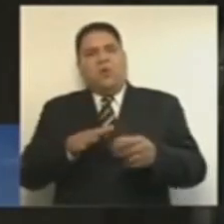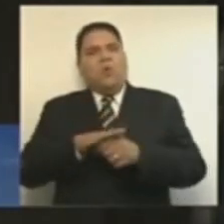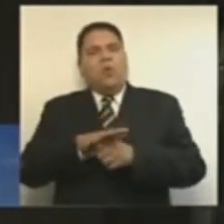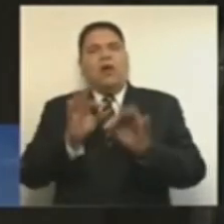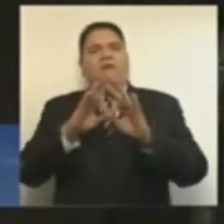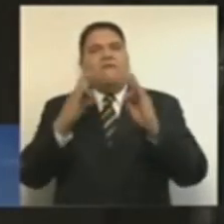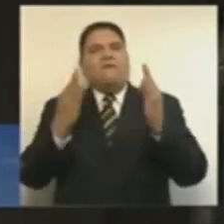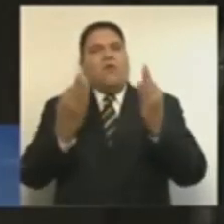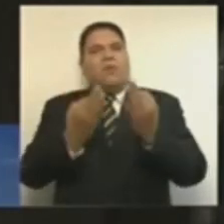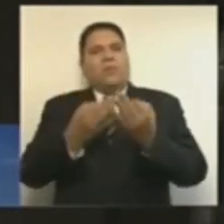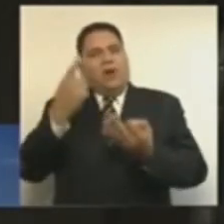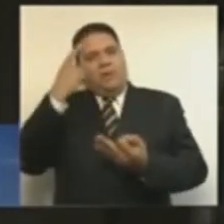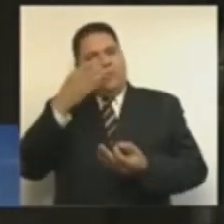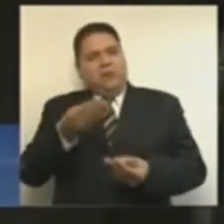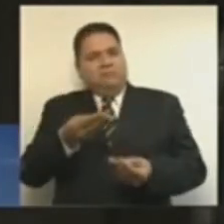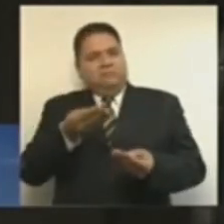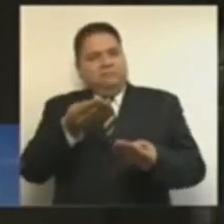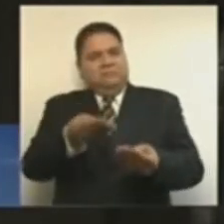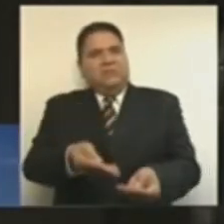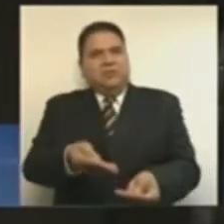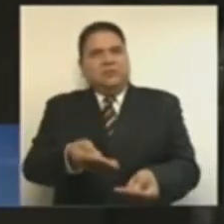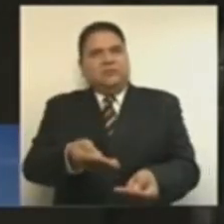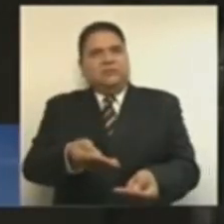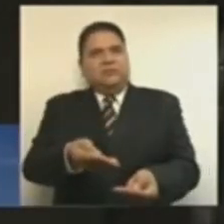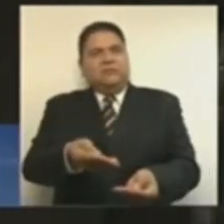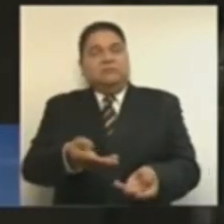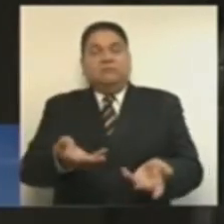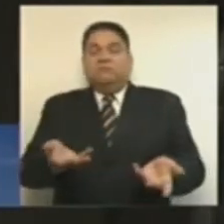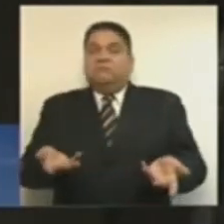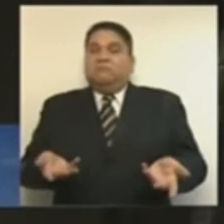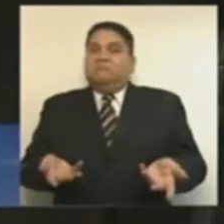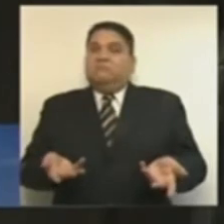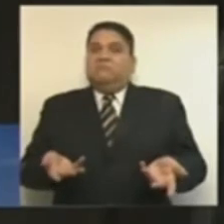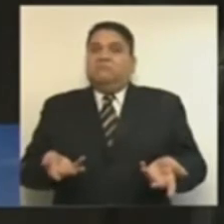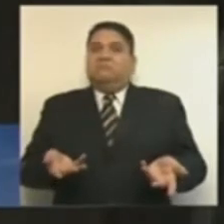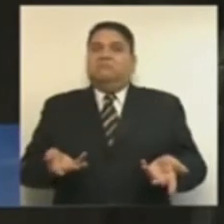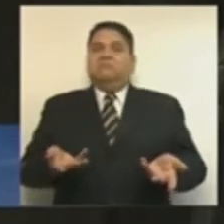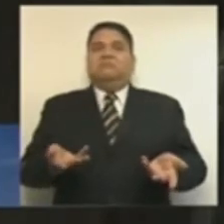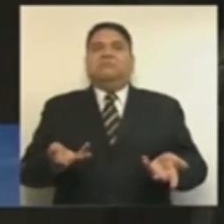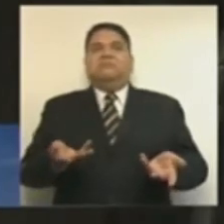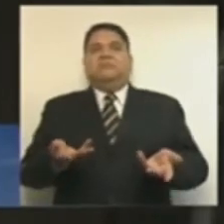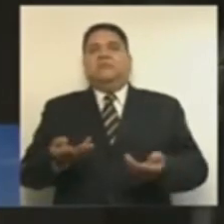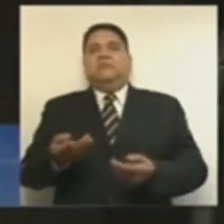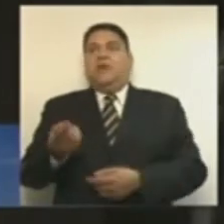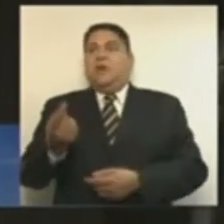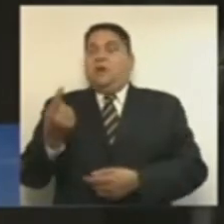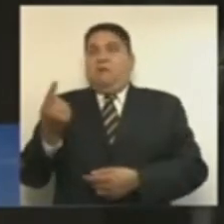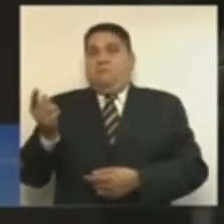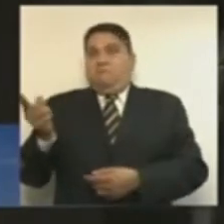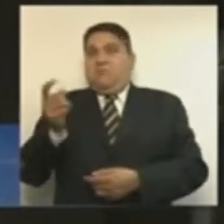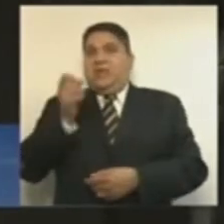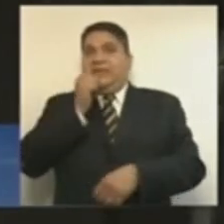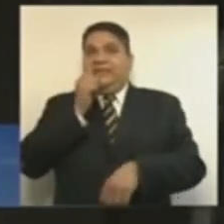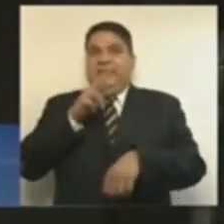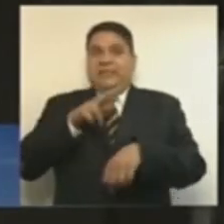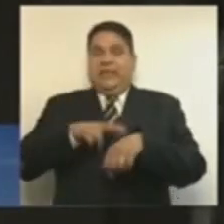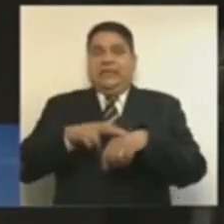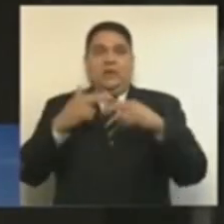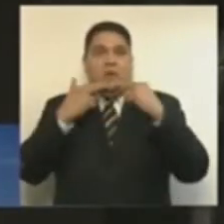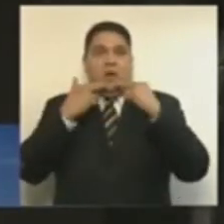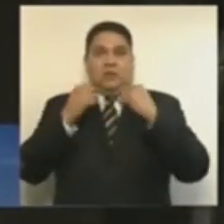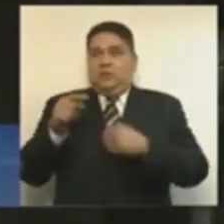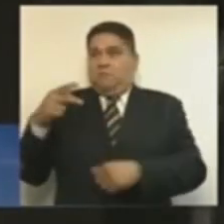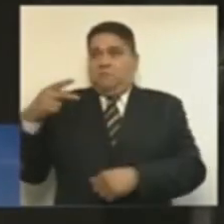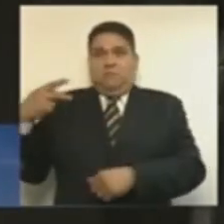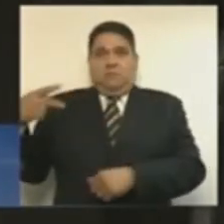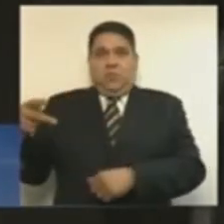que quien fuera el secretario de Hacienda de esta administración, al inicio de esta